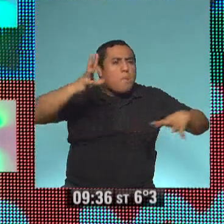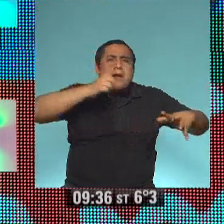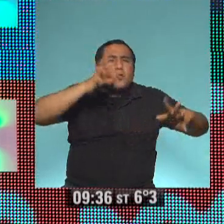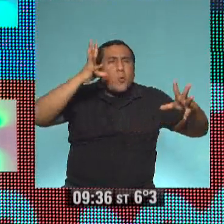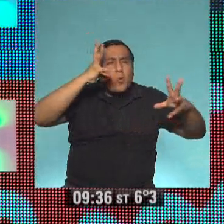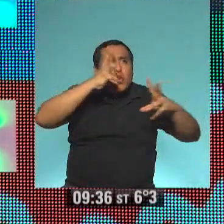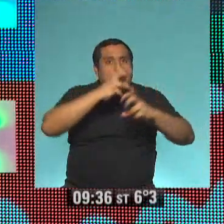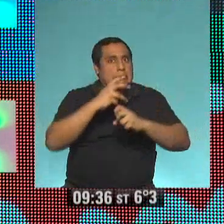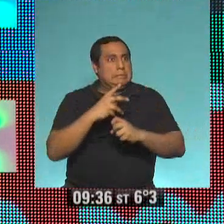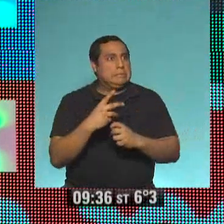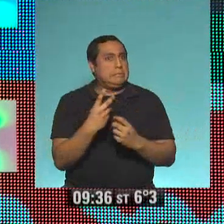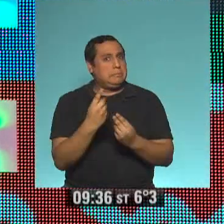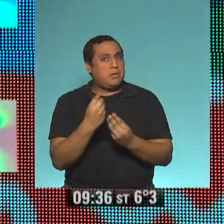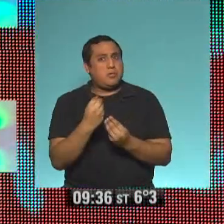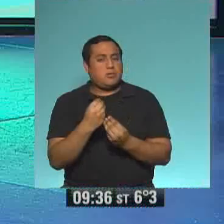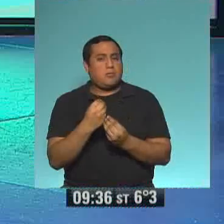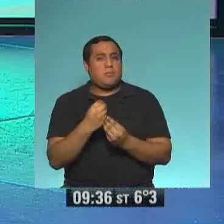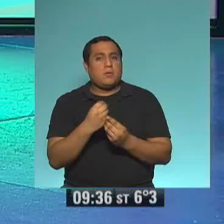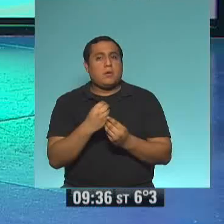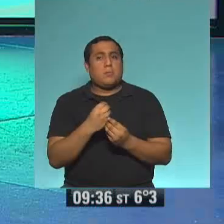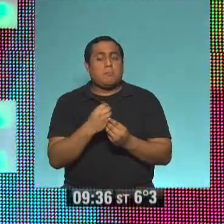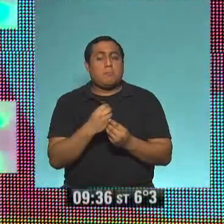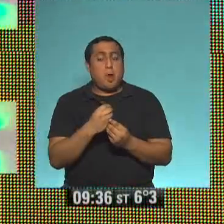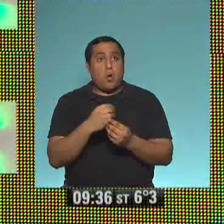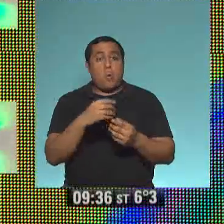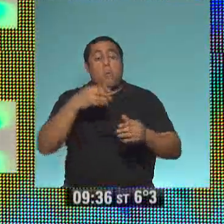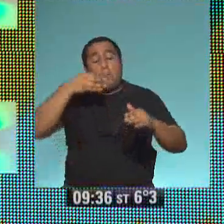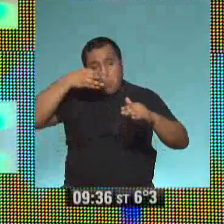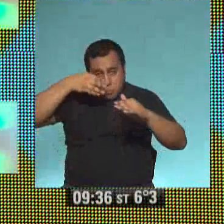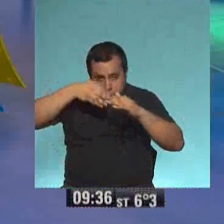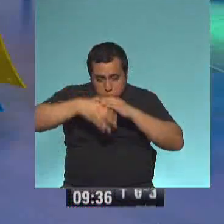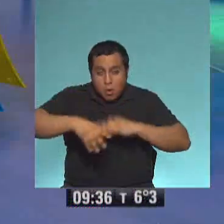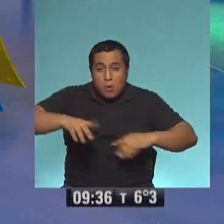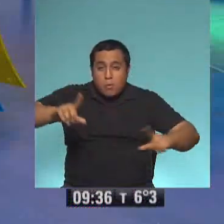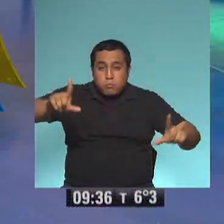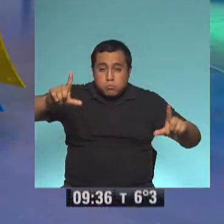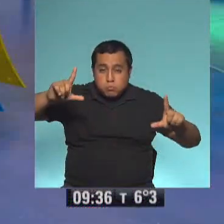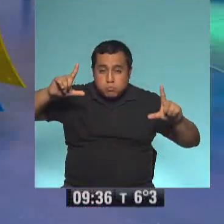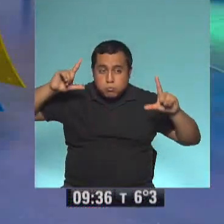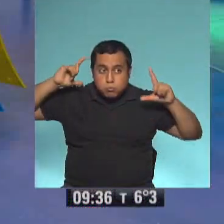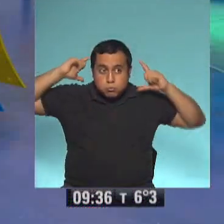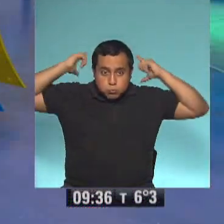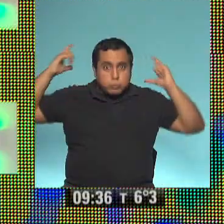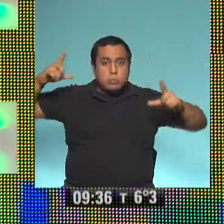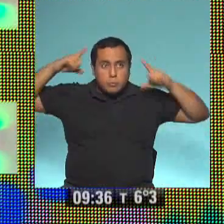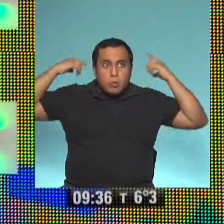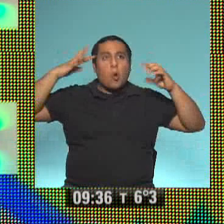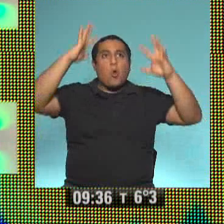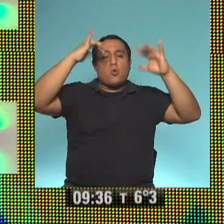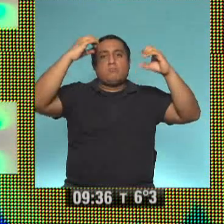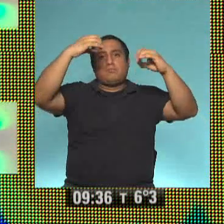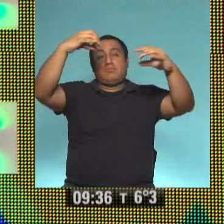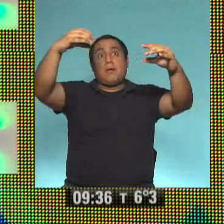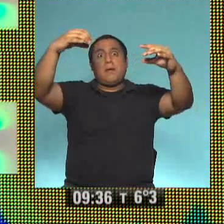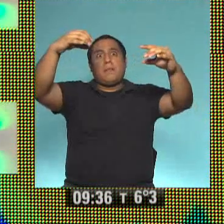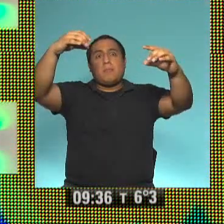un poquito de miedo. Pero después se ve una luz pero después, al final. Claro, y uno cuando se va acercando, ya la luz es cada vez más grande y salimos.